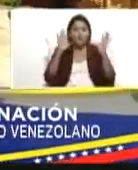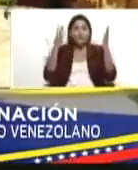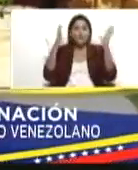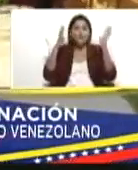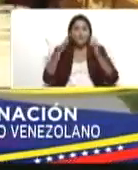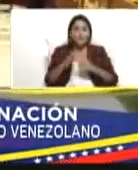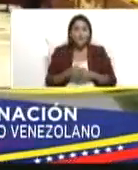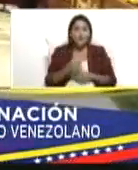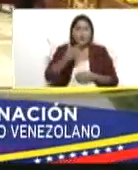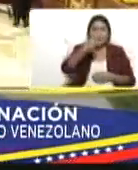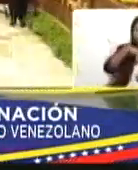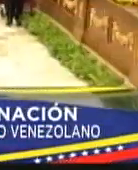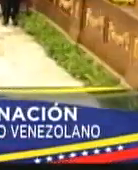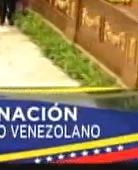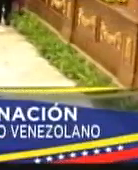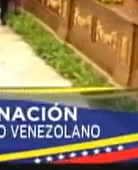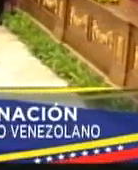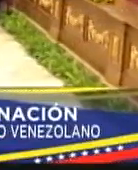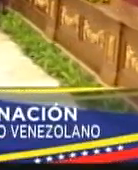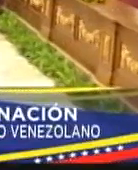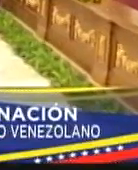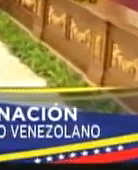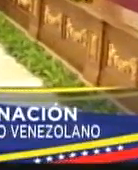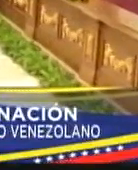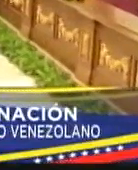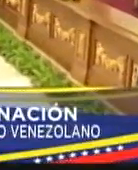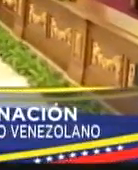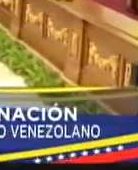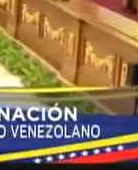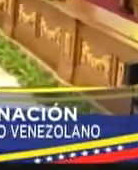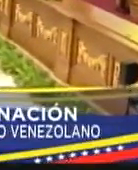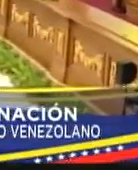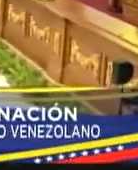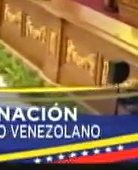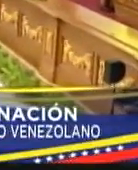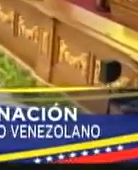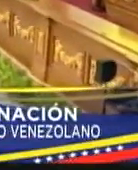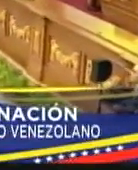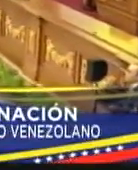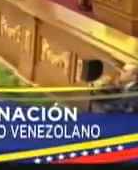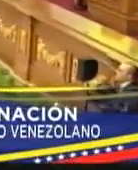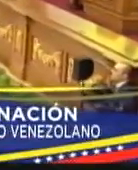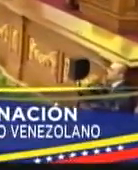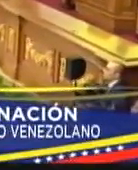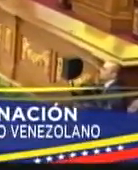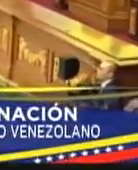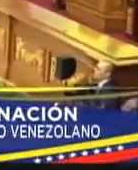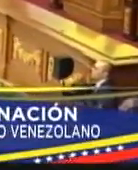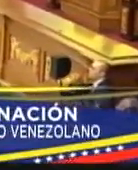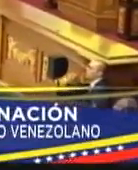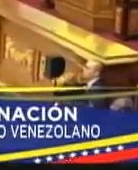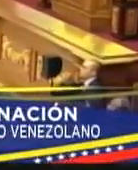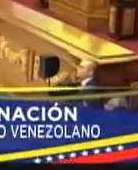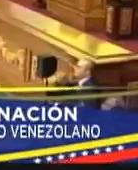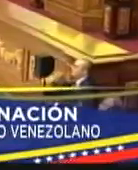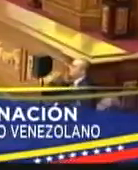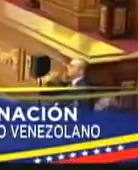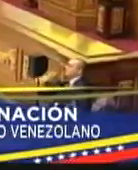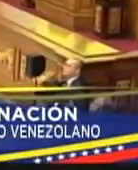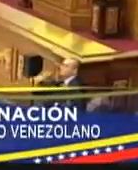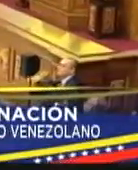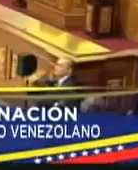quiero expresar mi saludo de año nuevo a la asamblea nacional que inició sus actividades legislativas